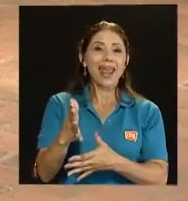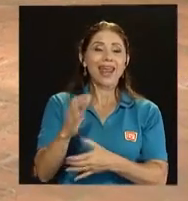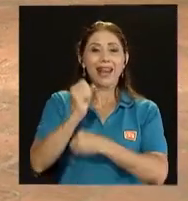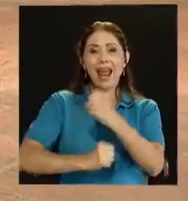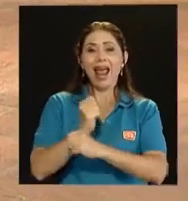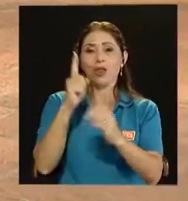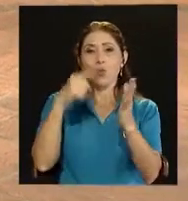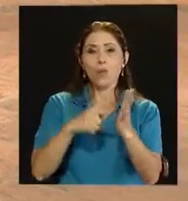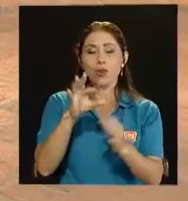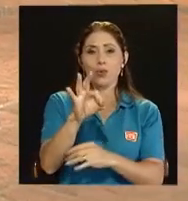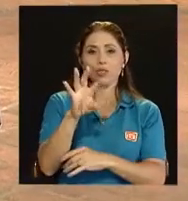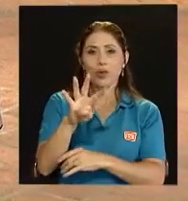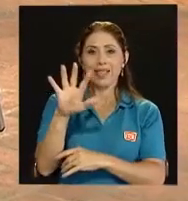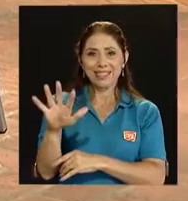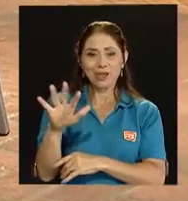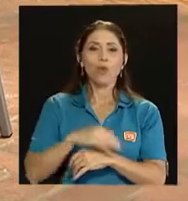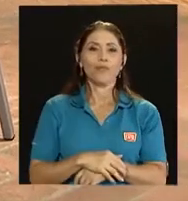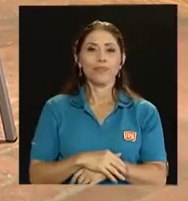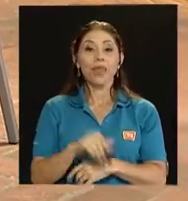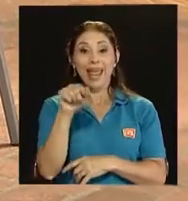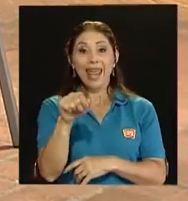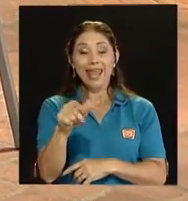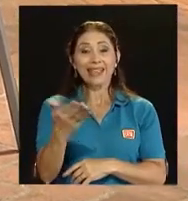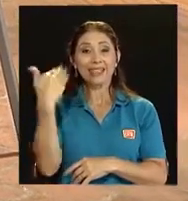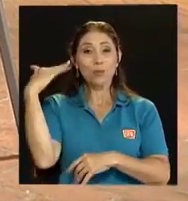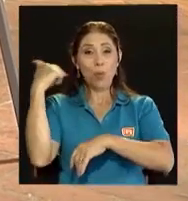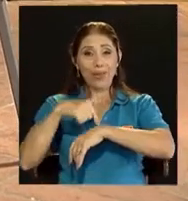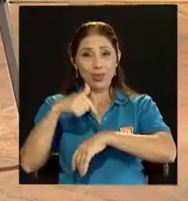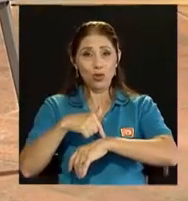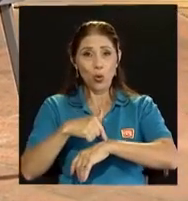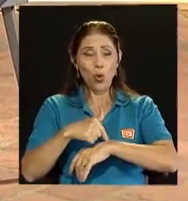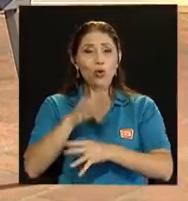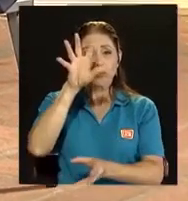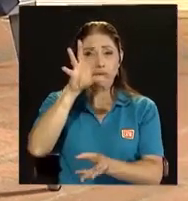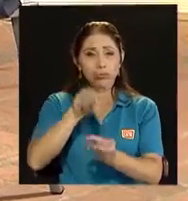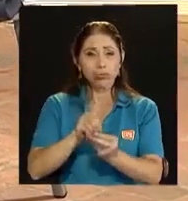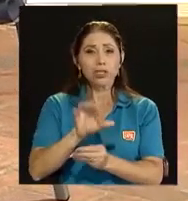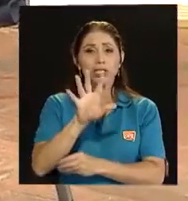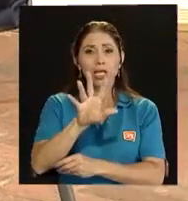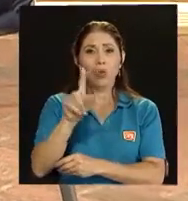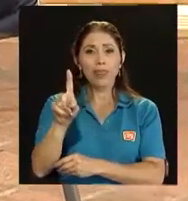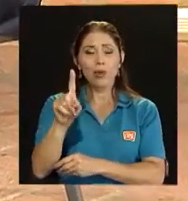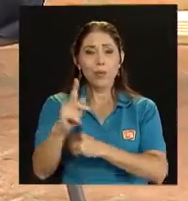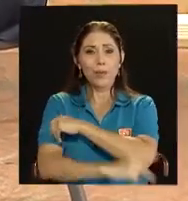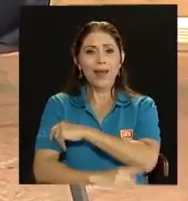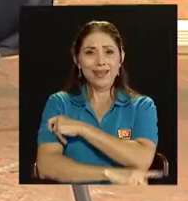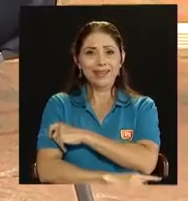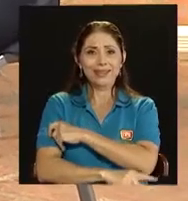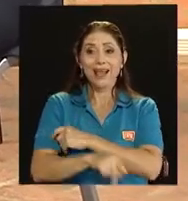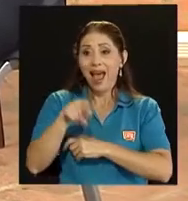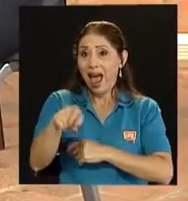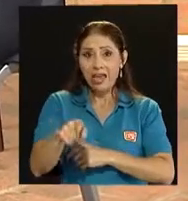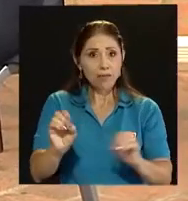1945. De 51 países en su momento, y Alemania, por supuesto, no contaba